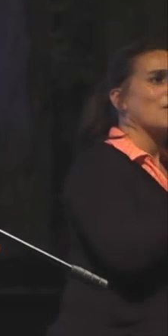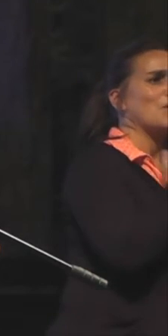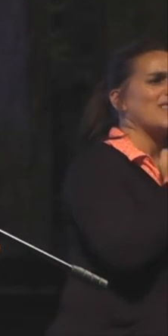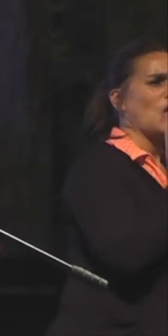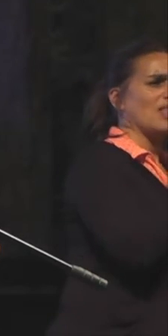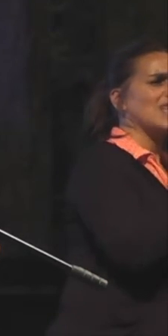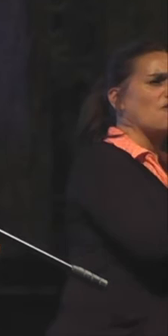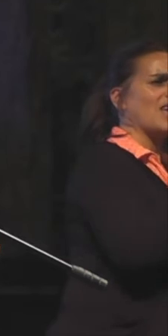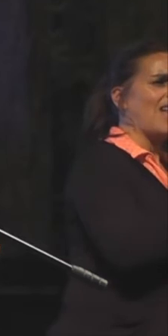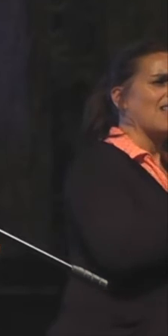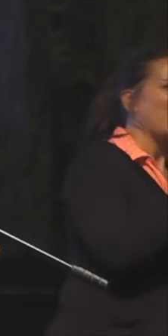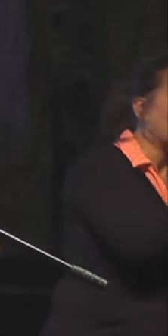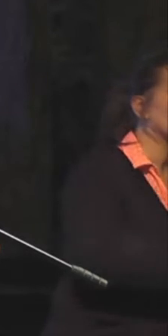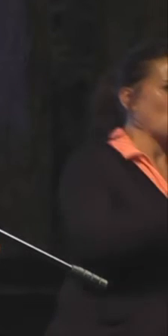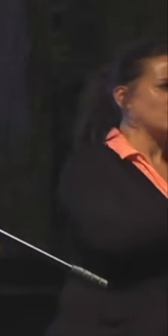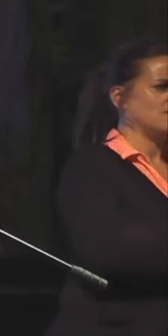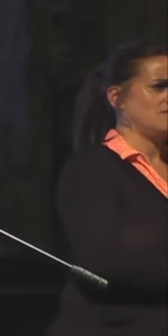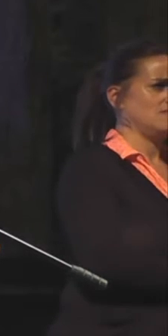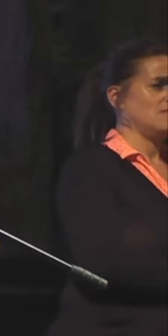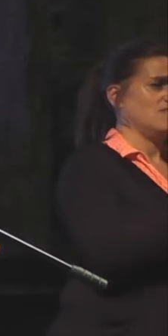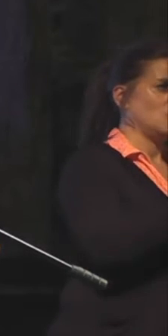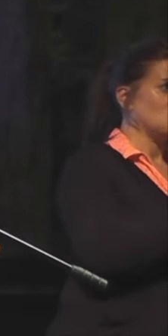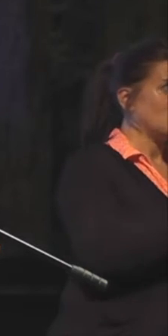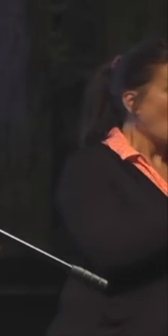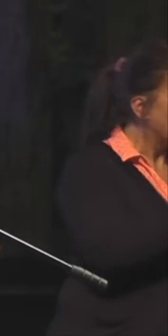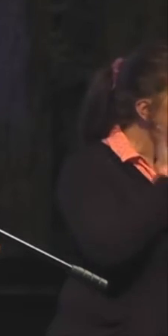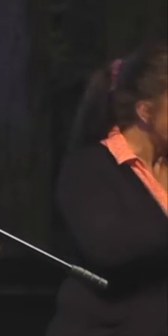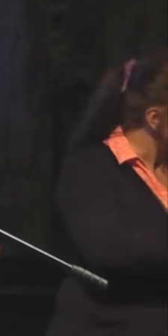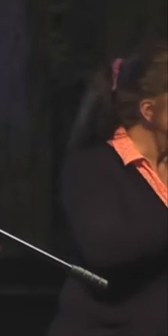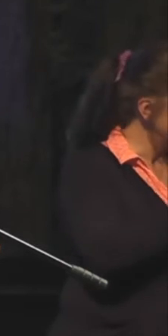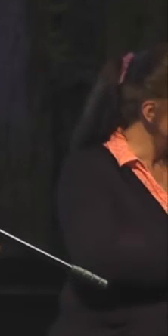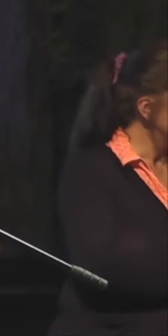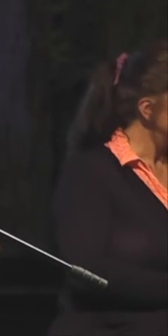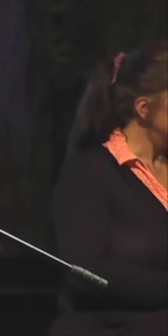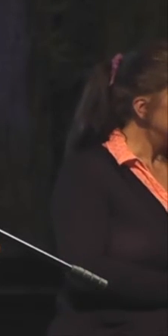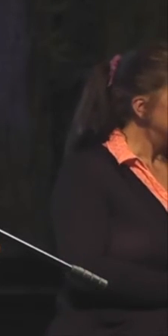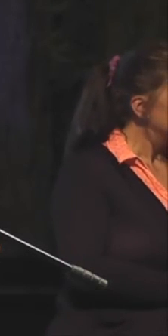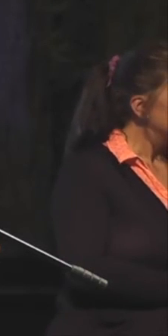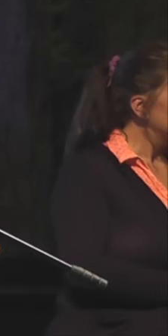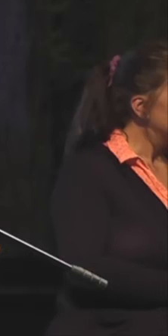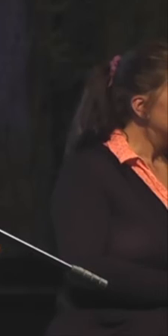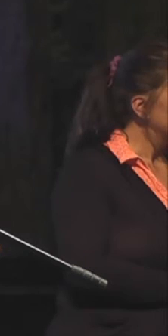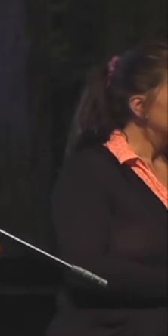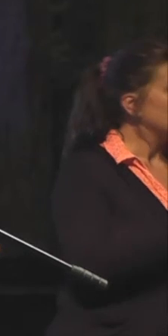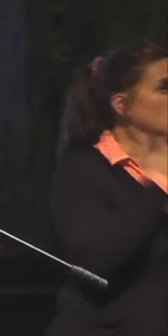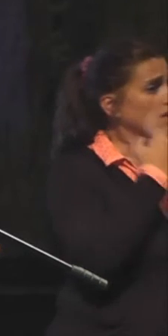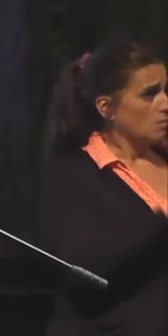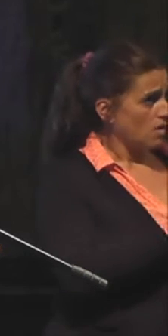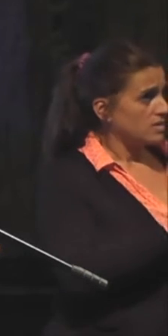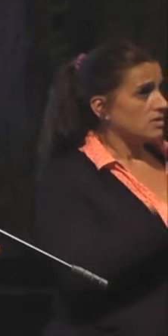nación y en realidad a wilson lo compartíamos herrera lo fué herrera